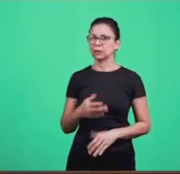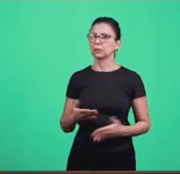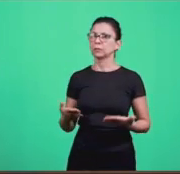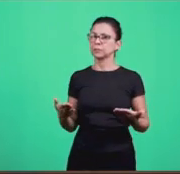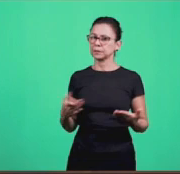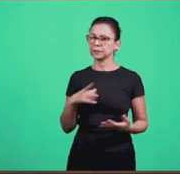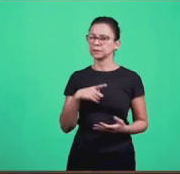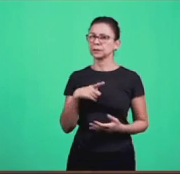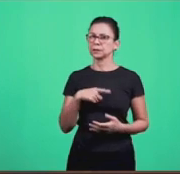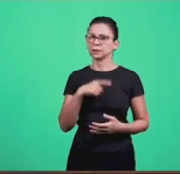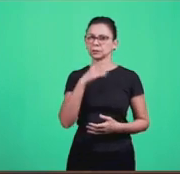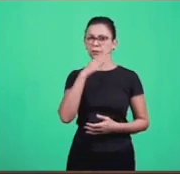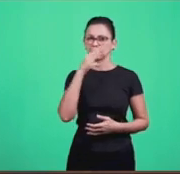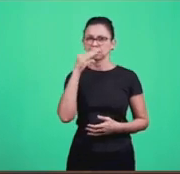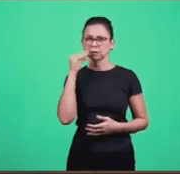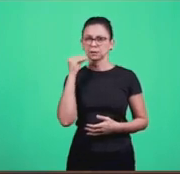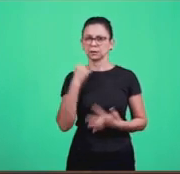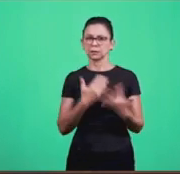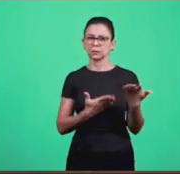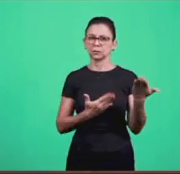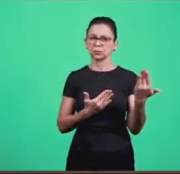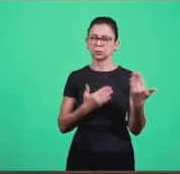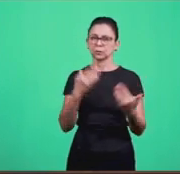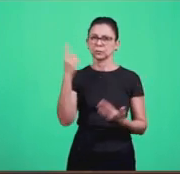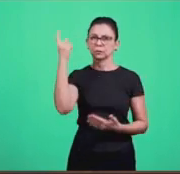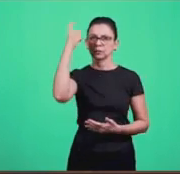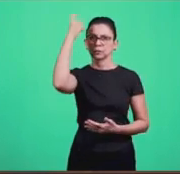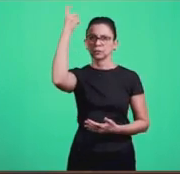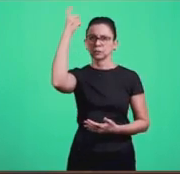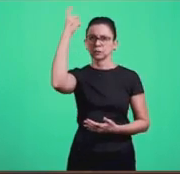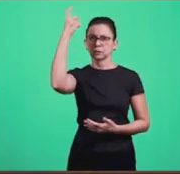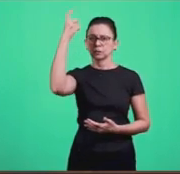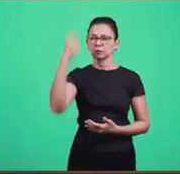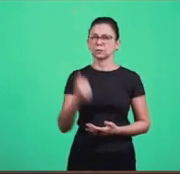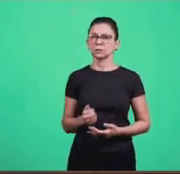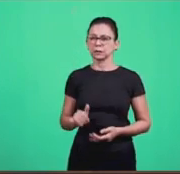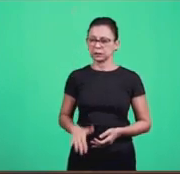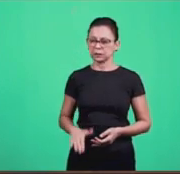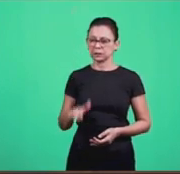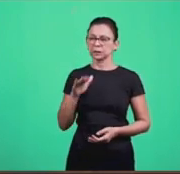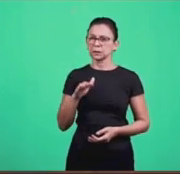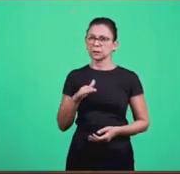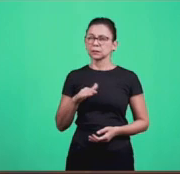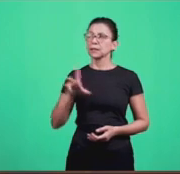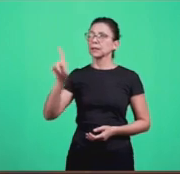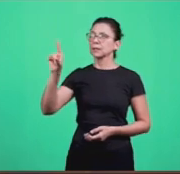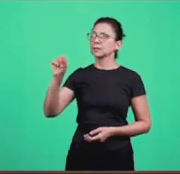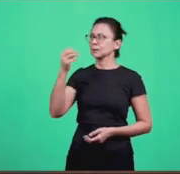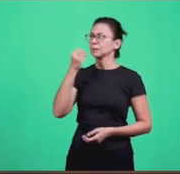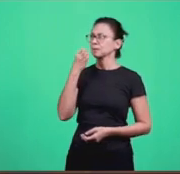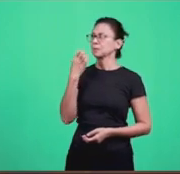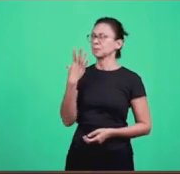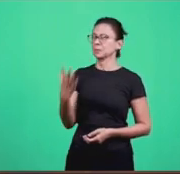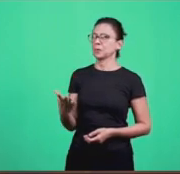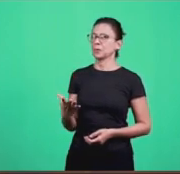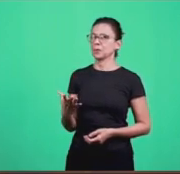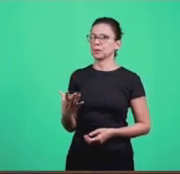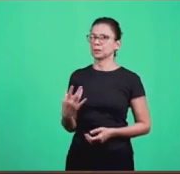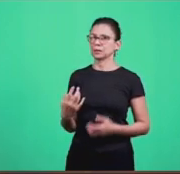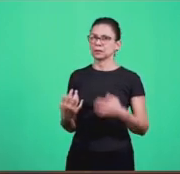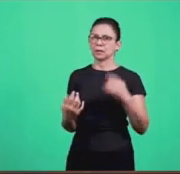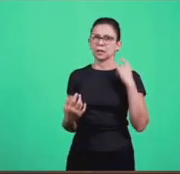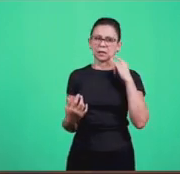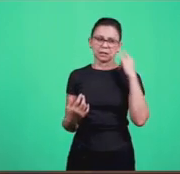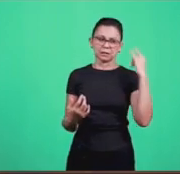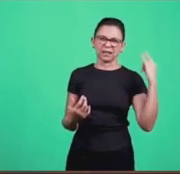dioses paganos. Existen adolescentes, jóvenes, adultos, niños que han hecho la buena elección, no se